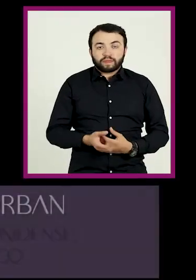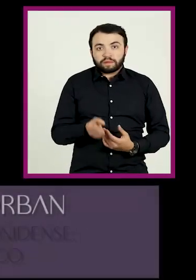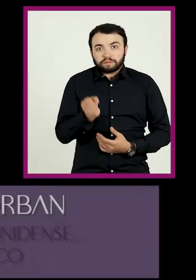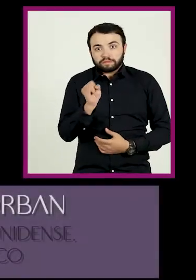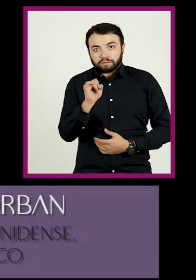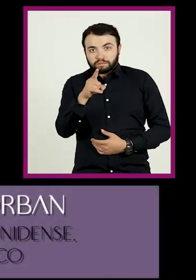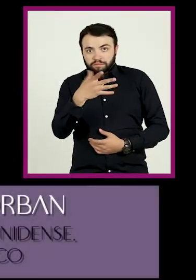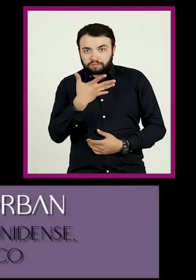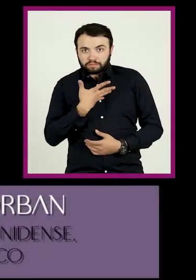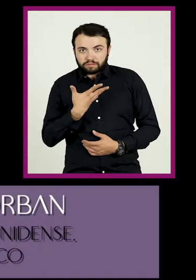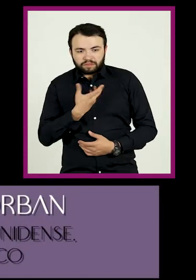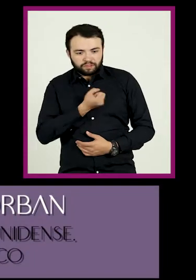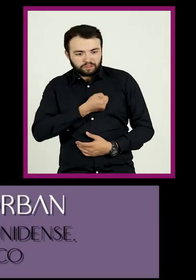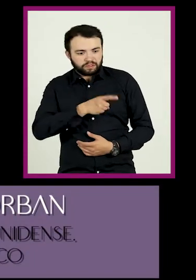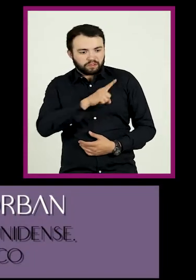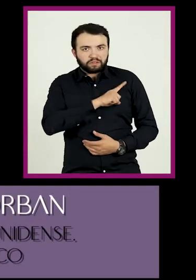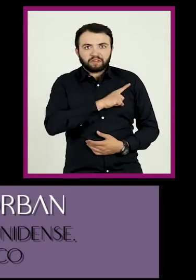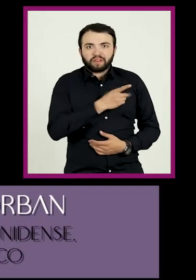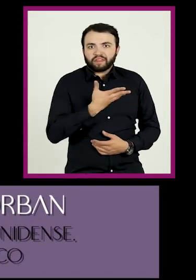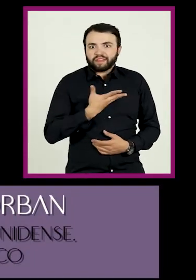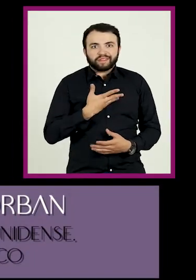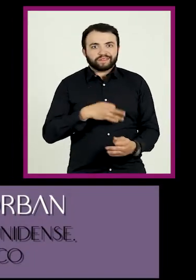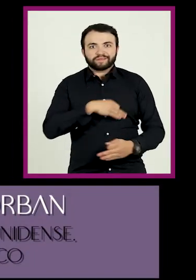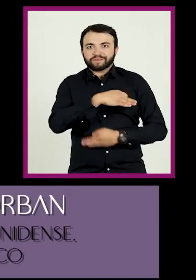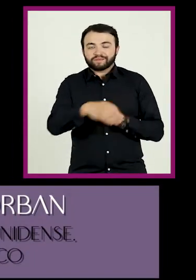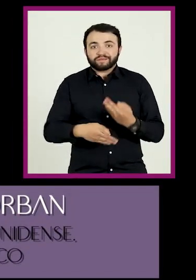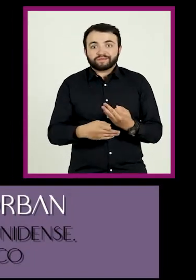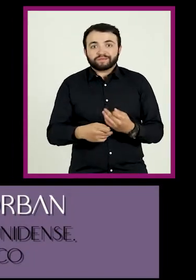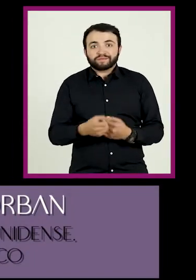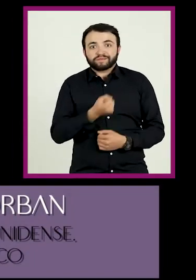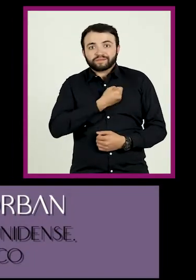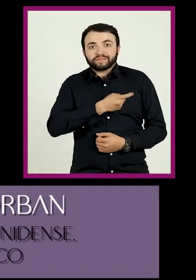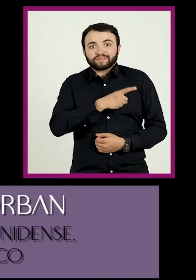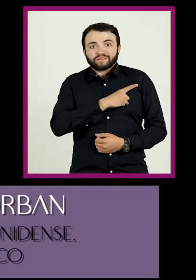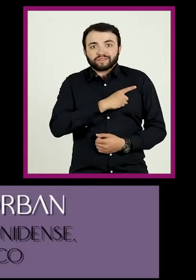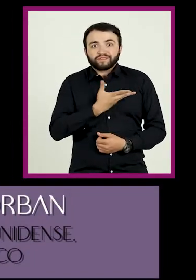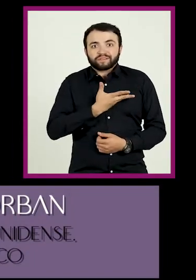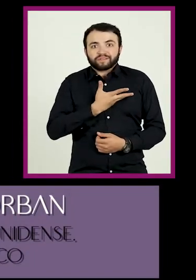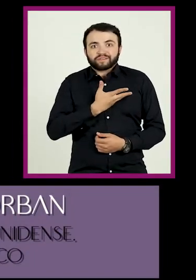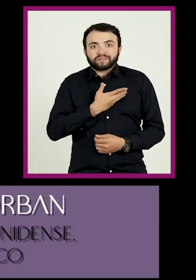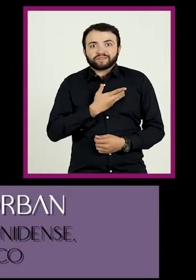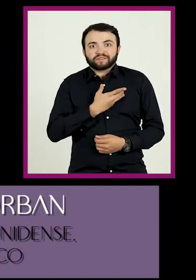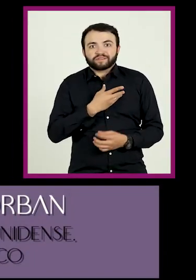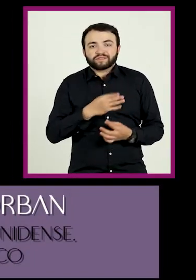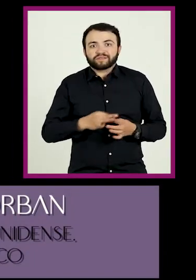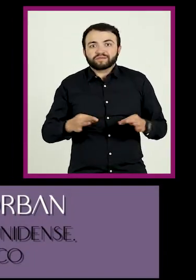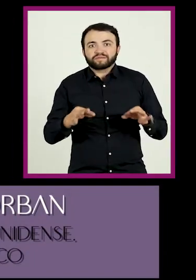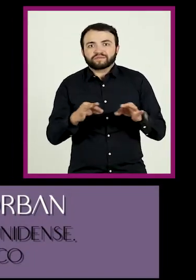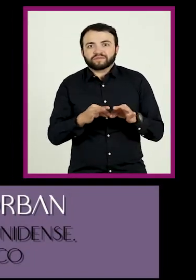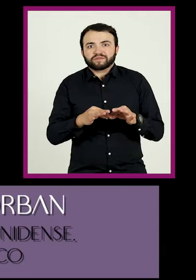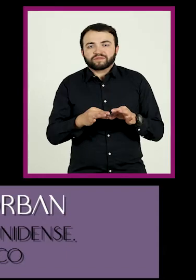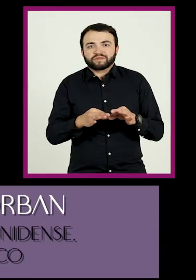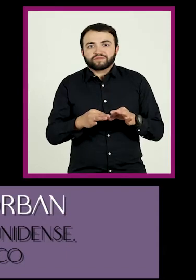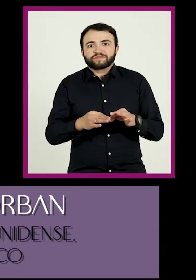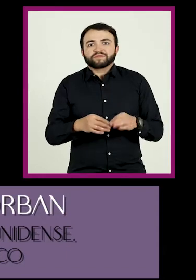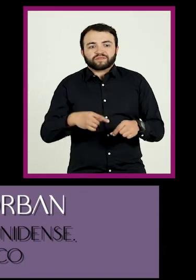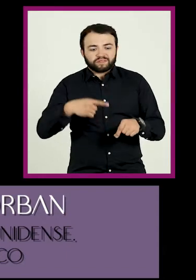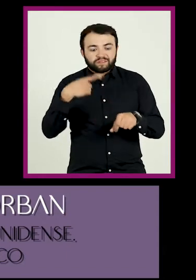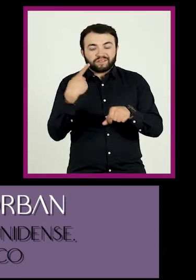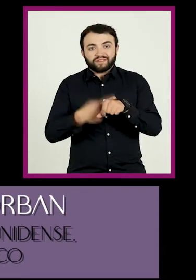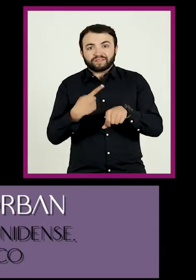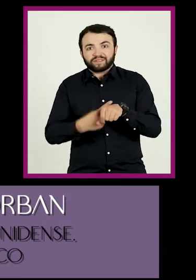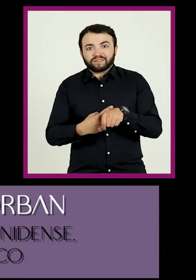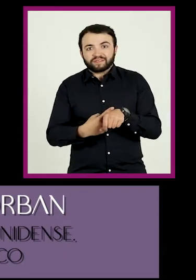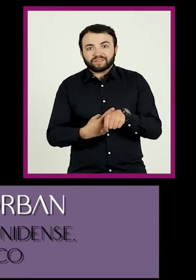Si tienes tu salud, tienes todo, es mucho más que un dicho, es la mera verdad. La enfermedad